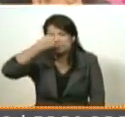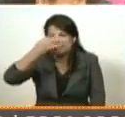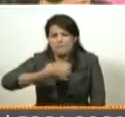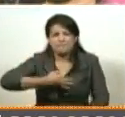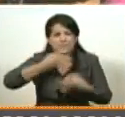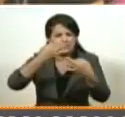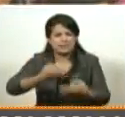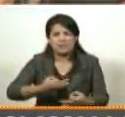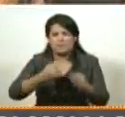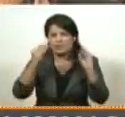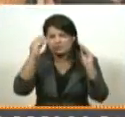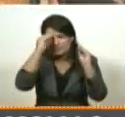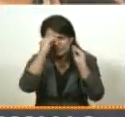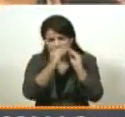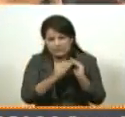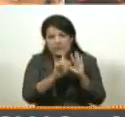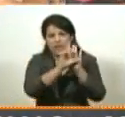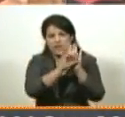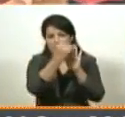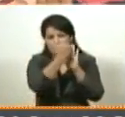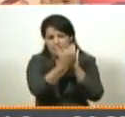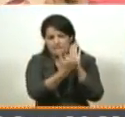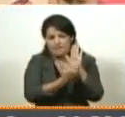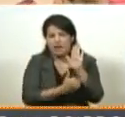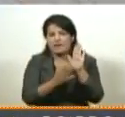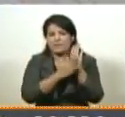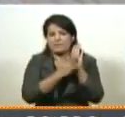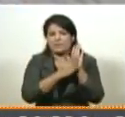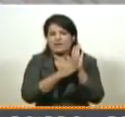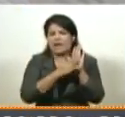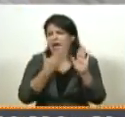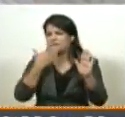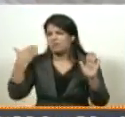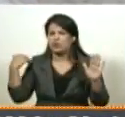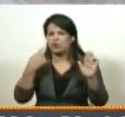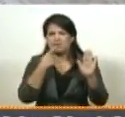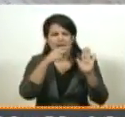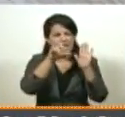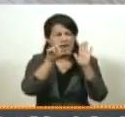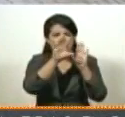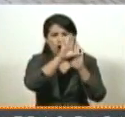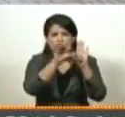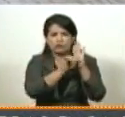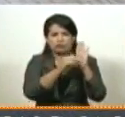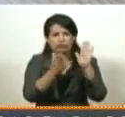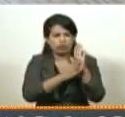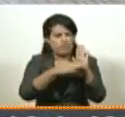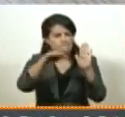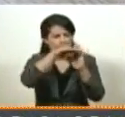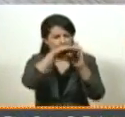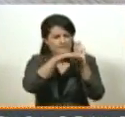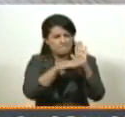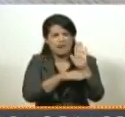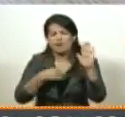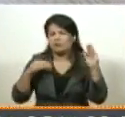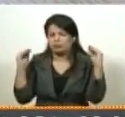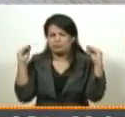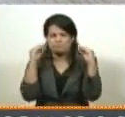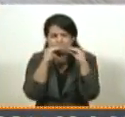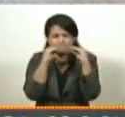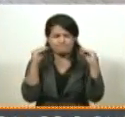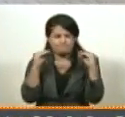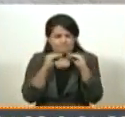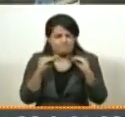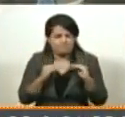estrictamente en apego a los extremos, como dije en estos días, constitucionales, legales, jurídicos,